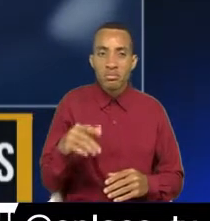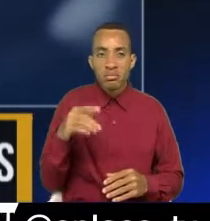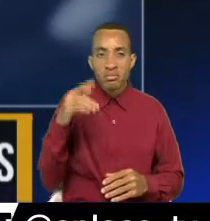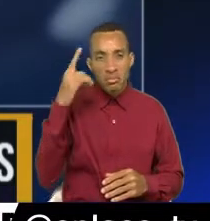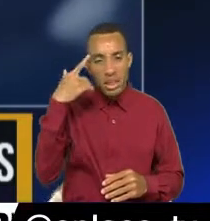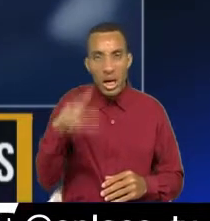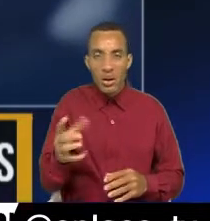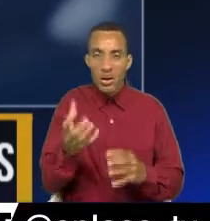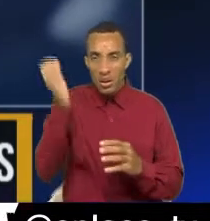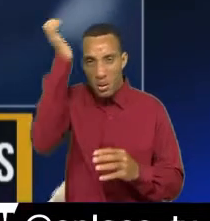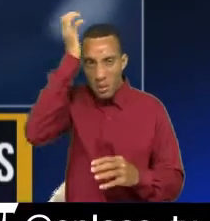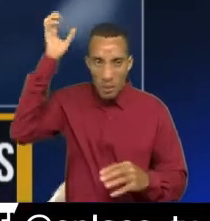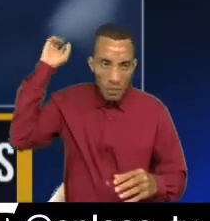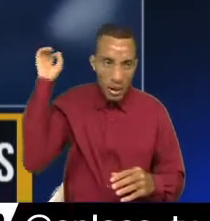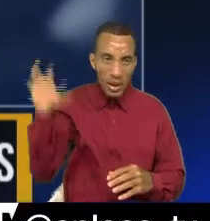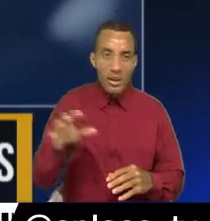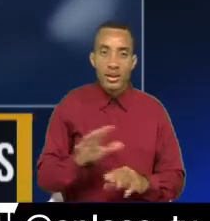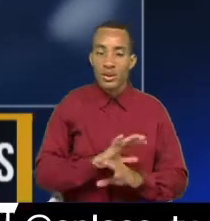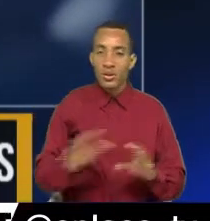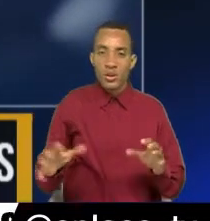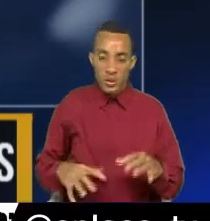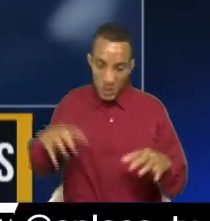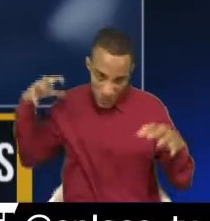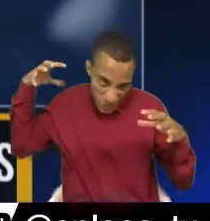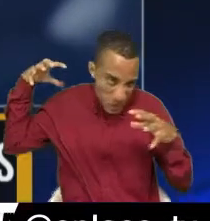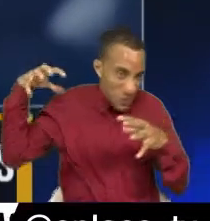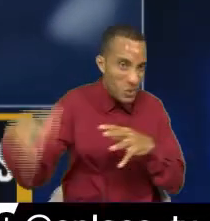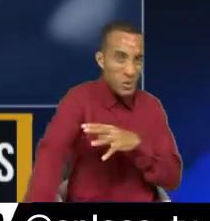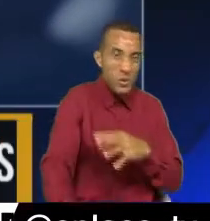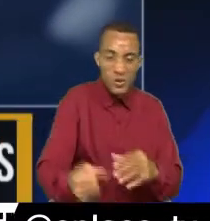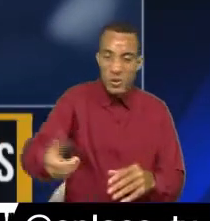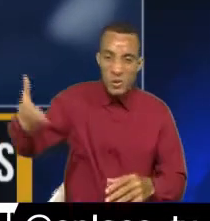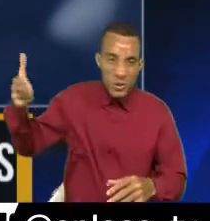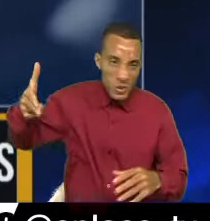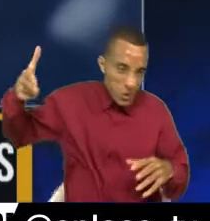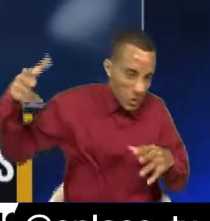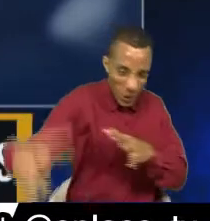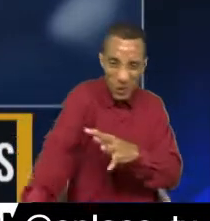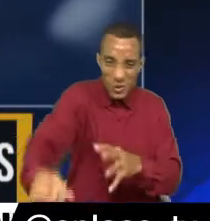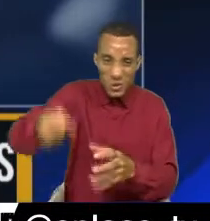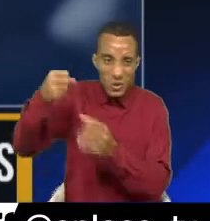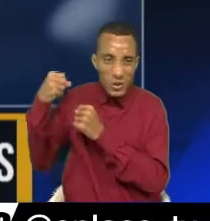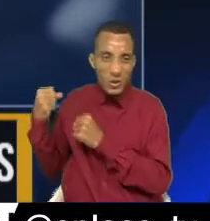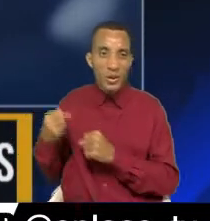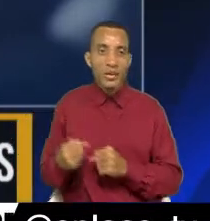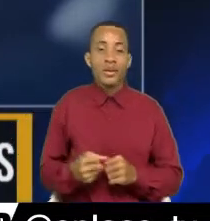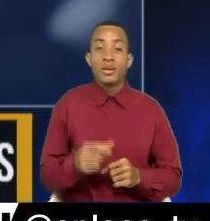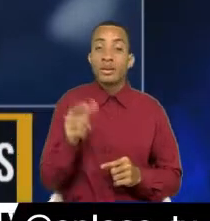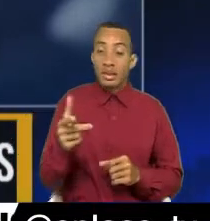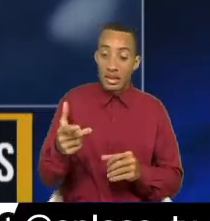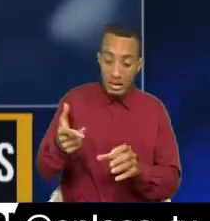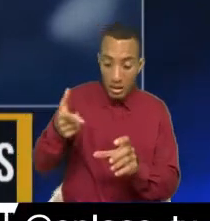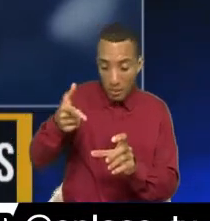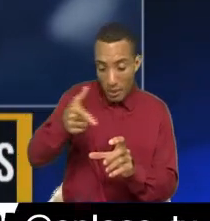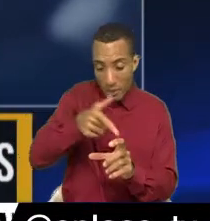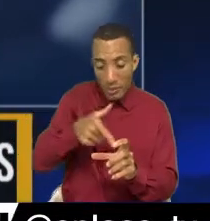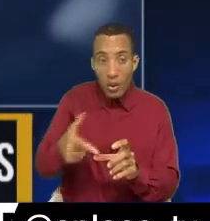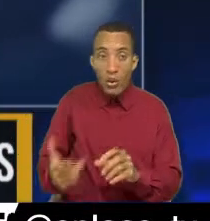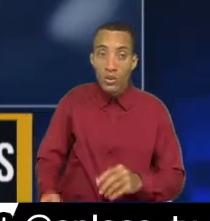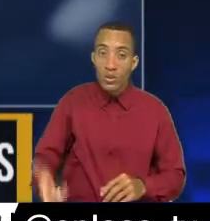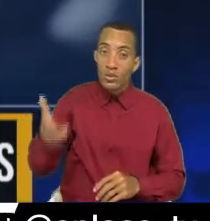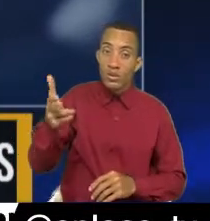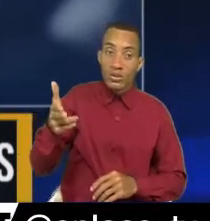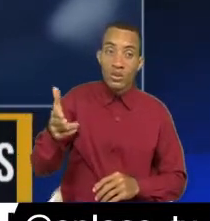no, inmediatamente veo que mete la mano con el revólver. Un revólver efectivamente cargado, porque a veces atracan con armas de